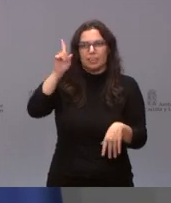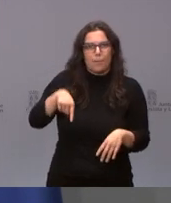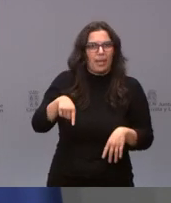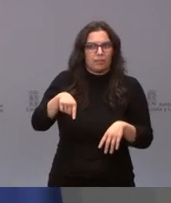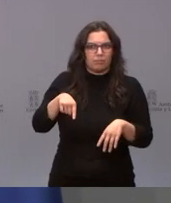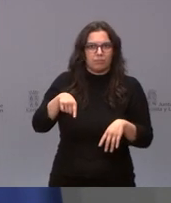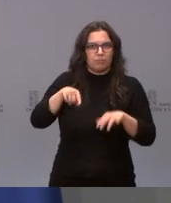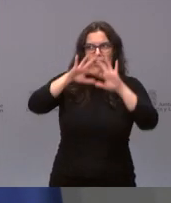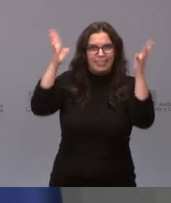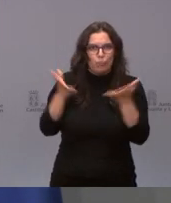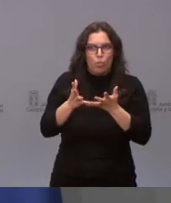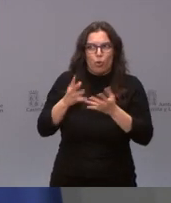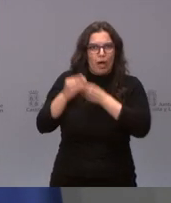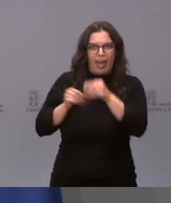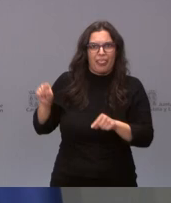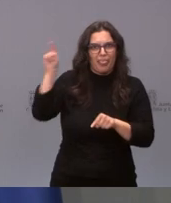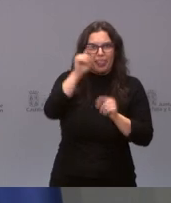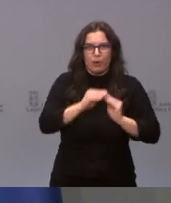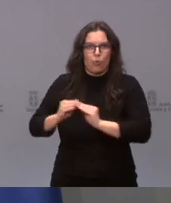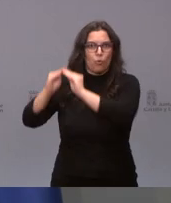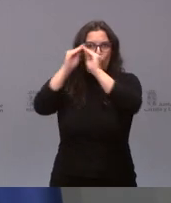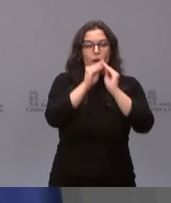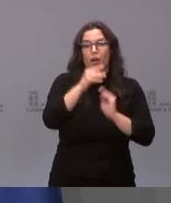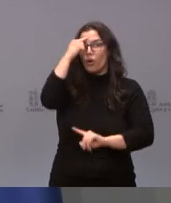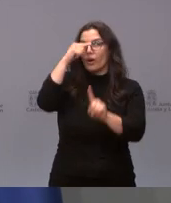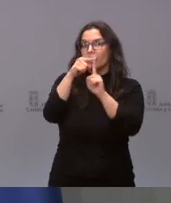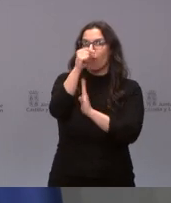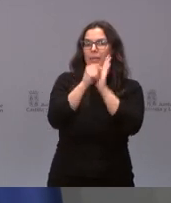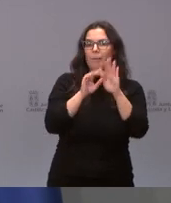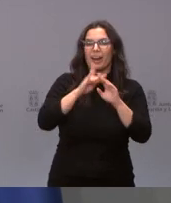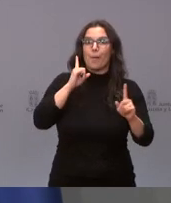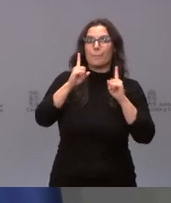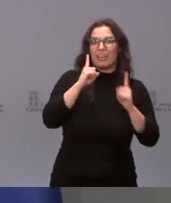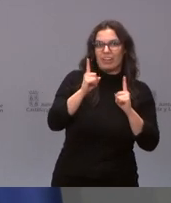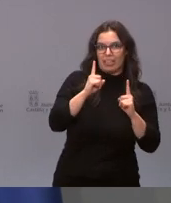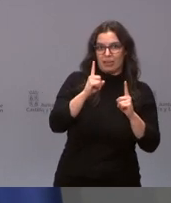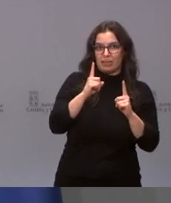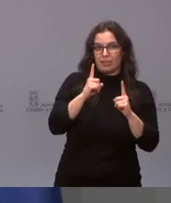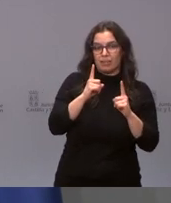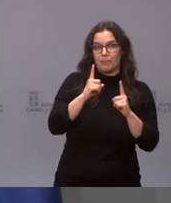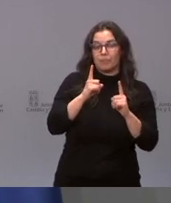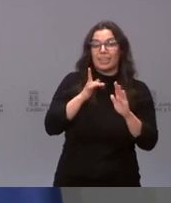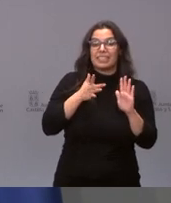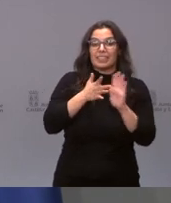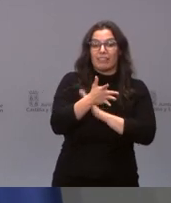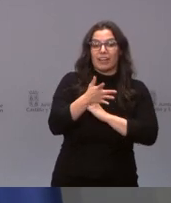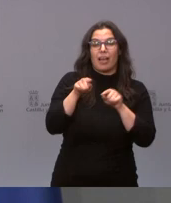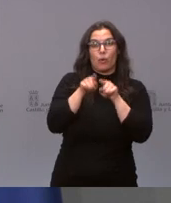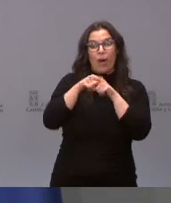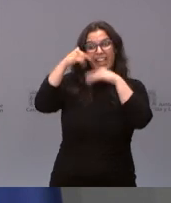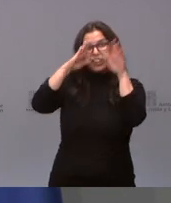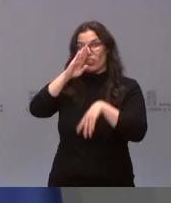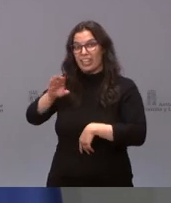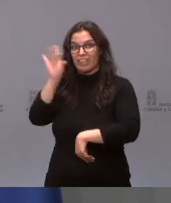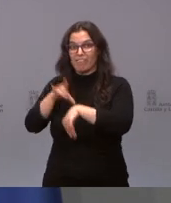el objetivo es hacer medidas que sean más preventivas que las medidas no sanitarias nos permitan cortar lo